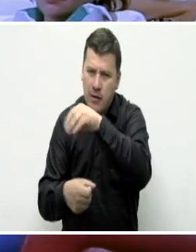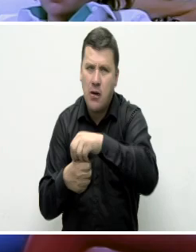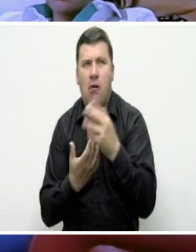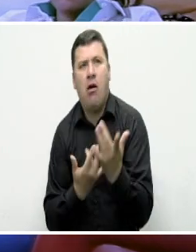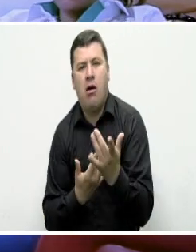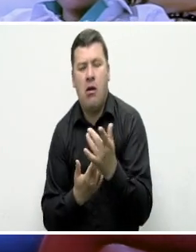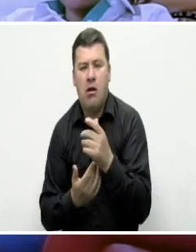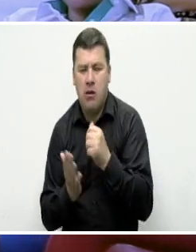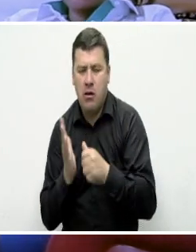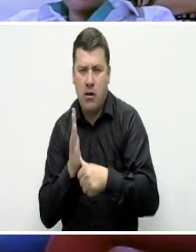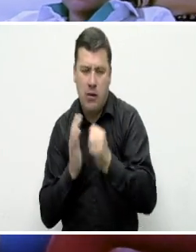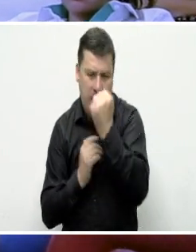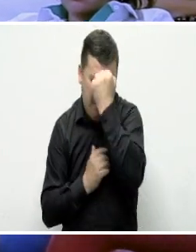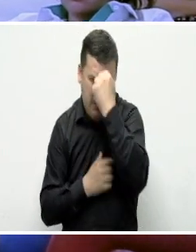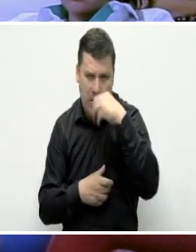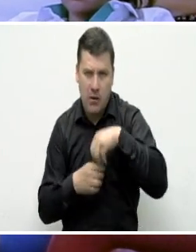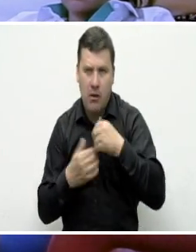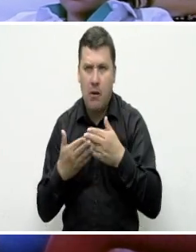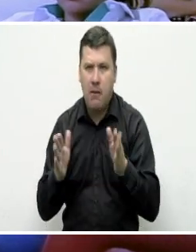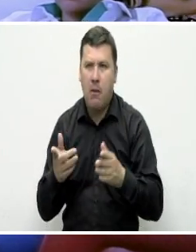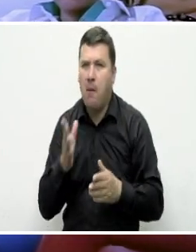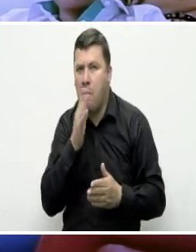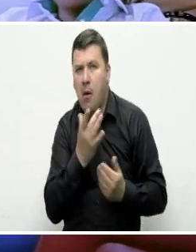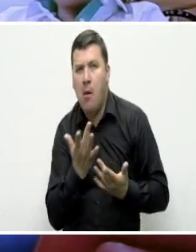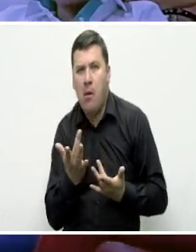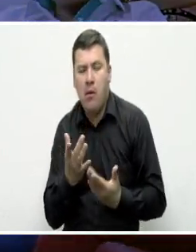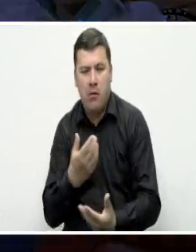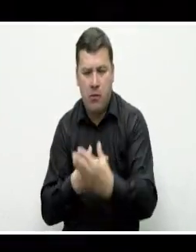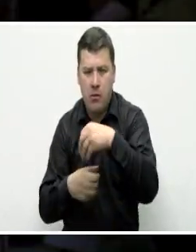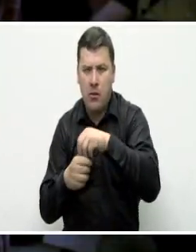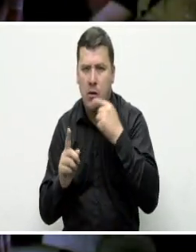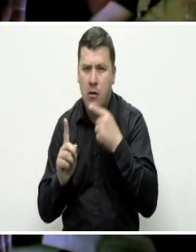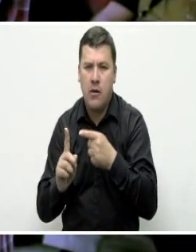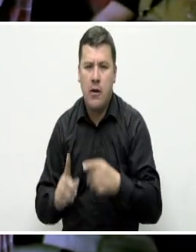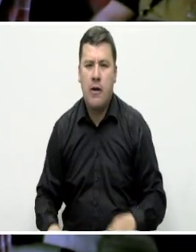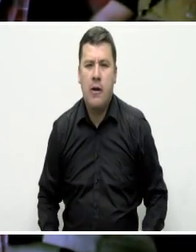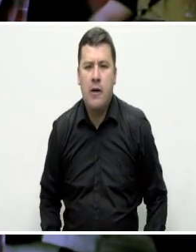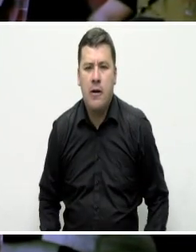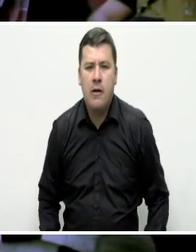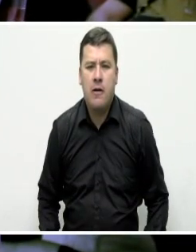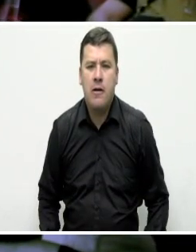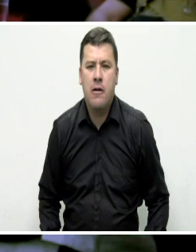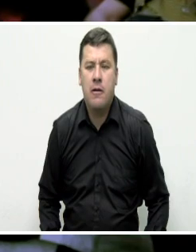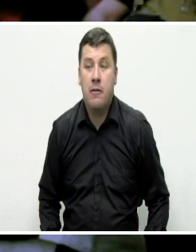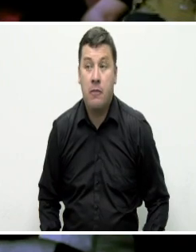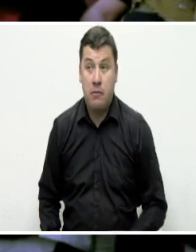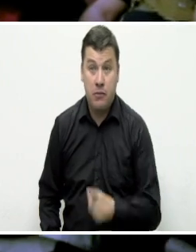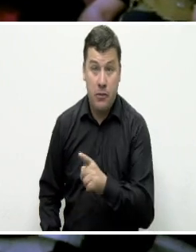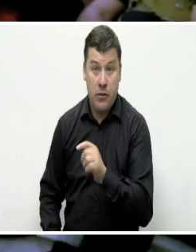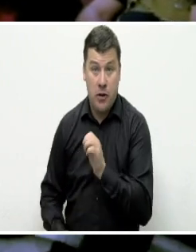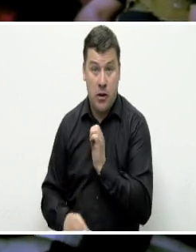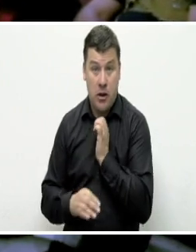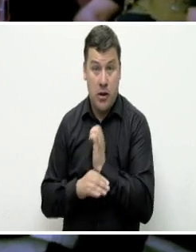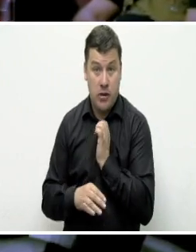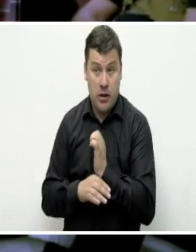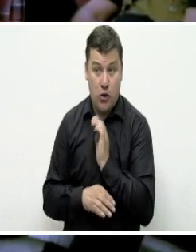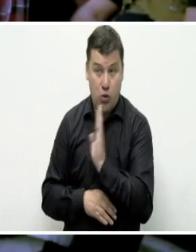tribunales administrativos han dado vía libre y han dado constitucionalidad al tema. Que si es una entidad